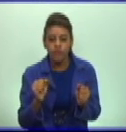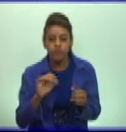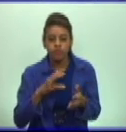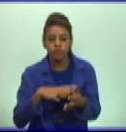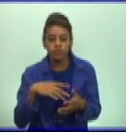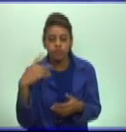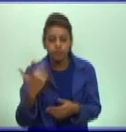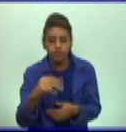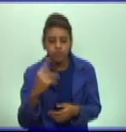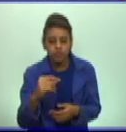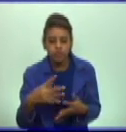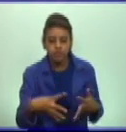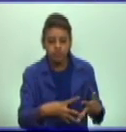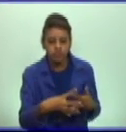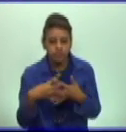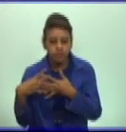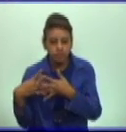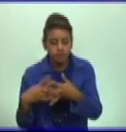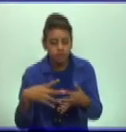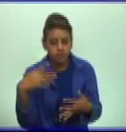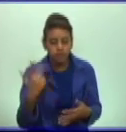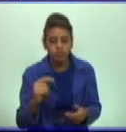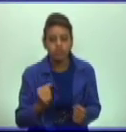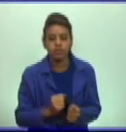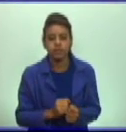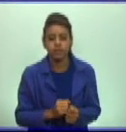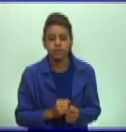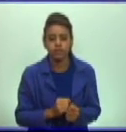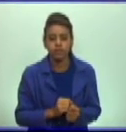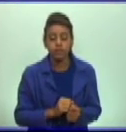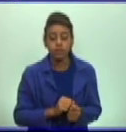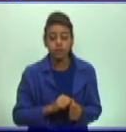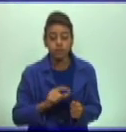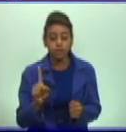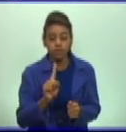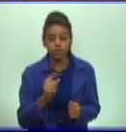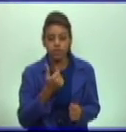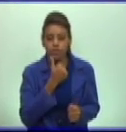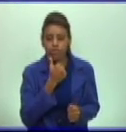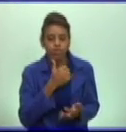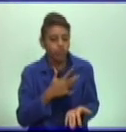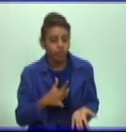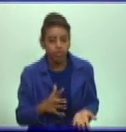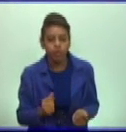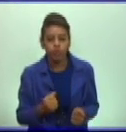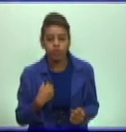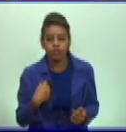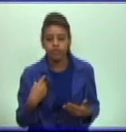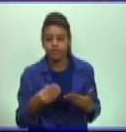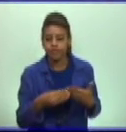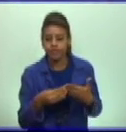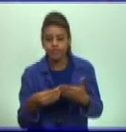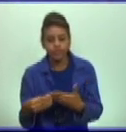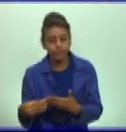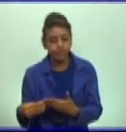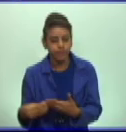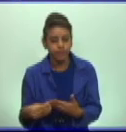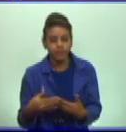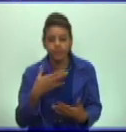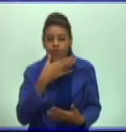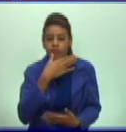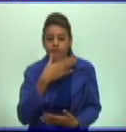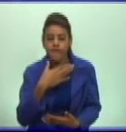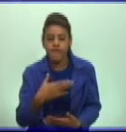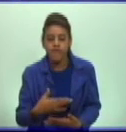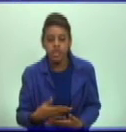el imperialismo norteamericano y que sin dudas nuestro líder indiscutible, nuestro guía